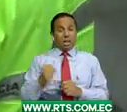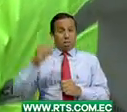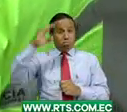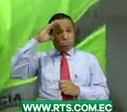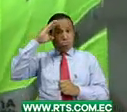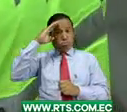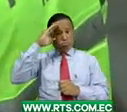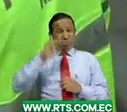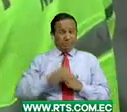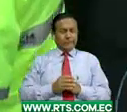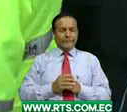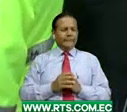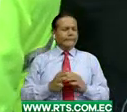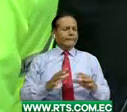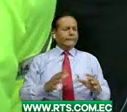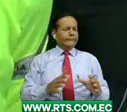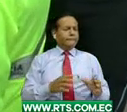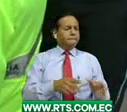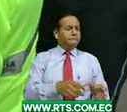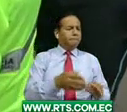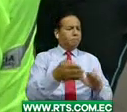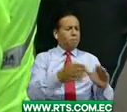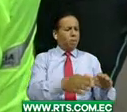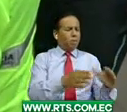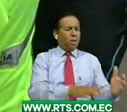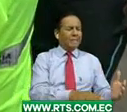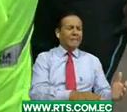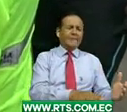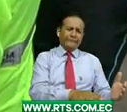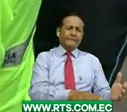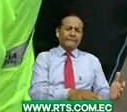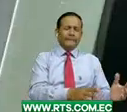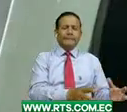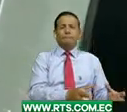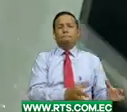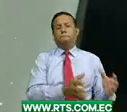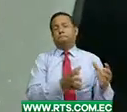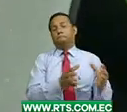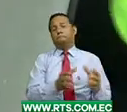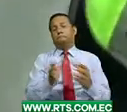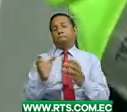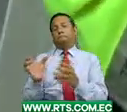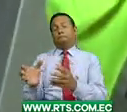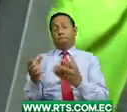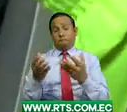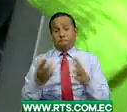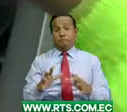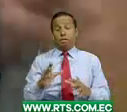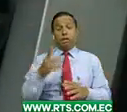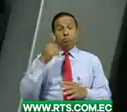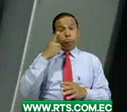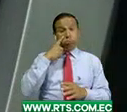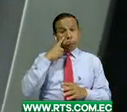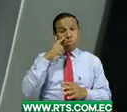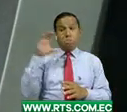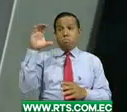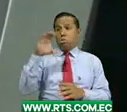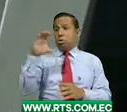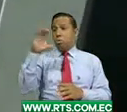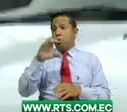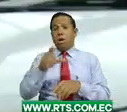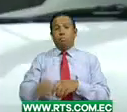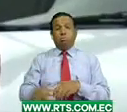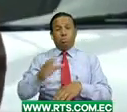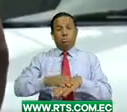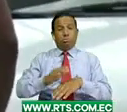Tránsito tomaron procedimiento y con las evidencias espera que en las próximas horas se dé con el presunto responsable de estas muertes